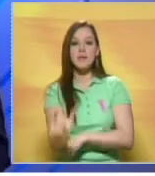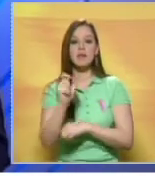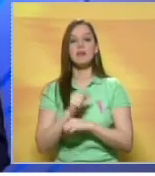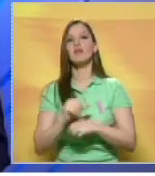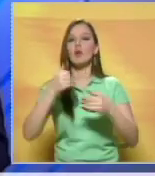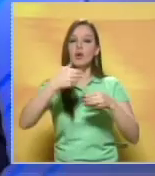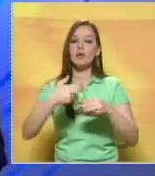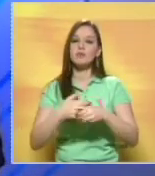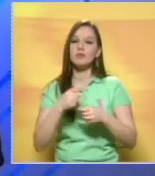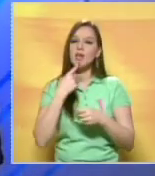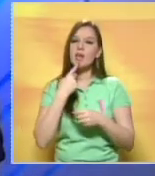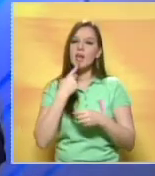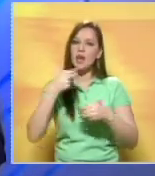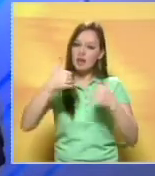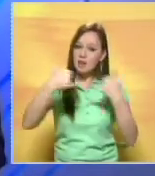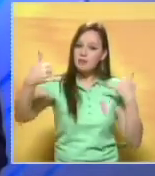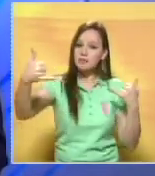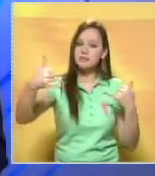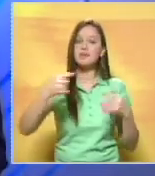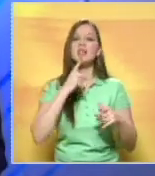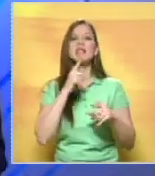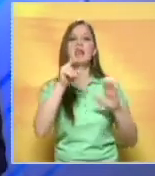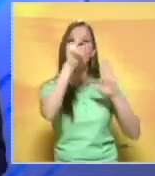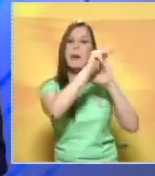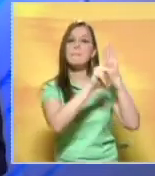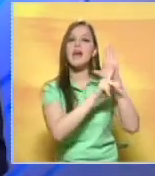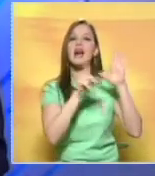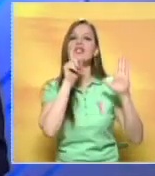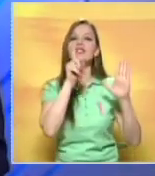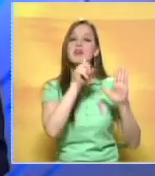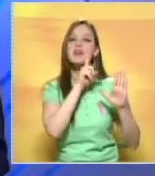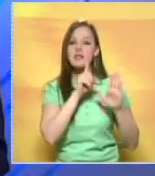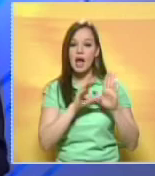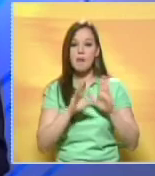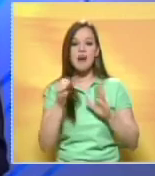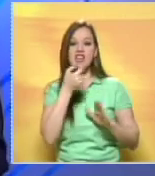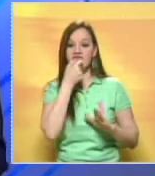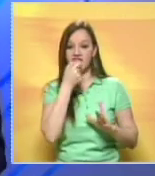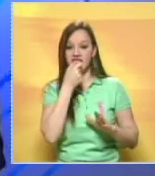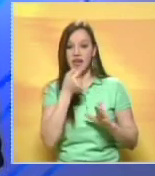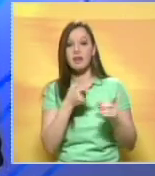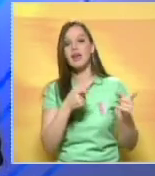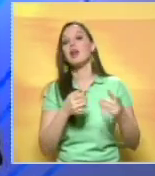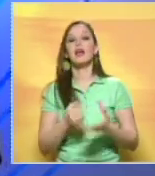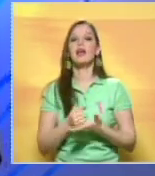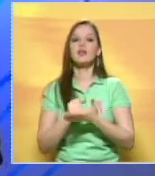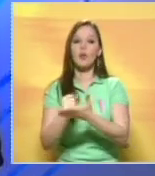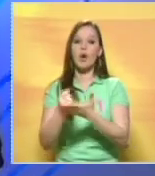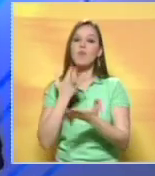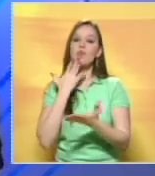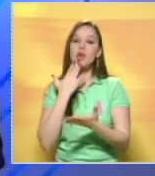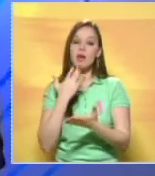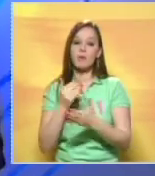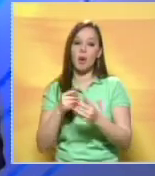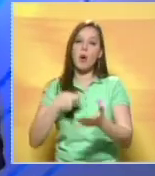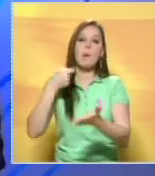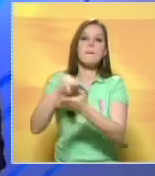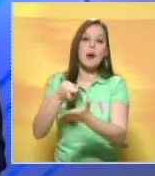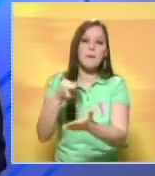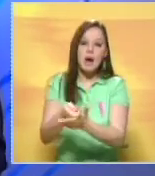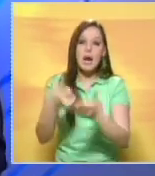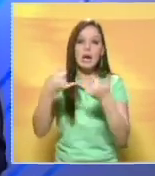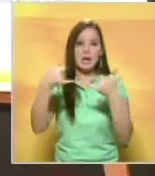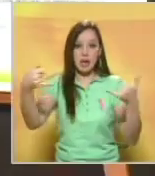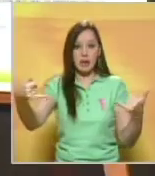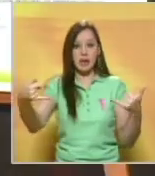Jesse Chacón, reiteró que el plan Banda Verde es un mecanismo que les permitirá disminuir subsidios por alto consumo eléctrico en el país. Maoli Aldana nos